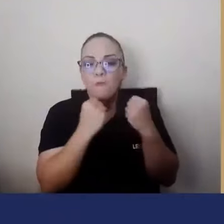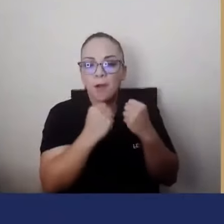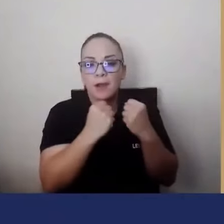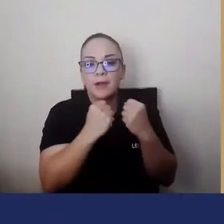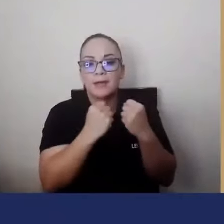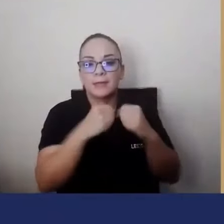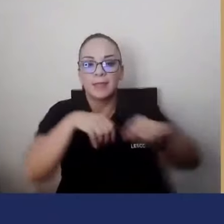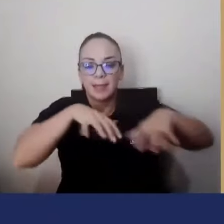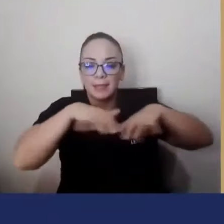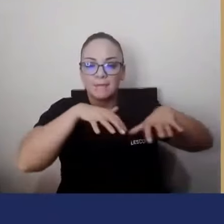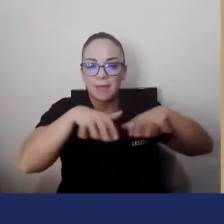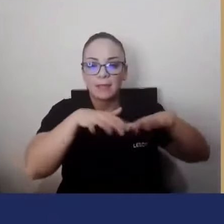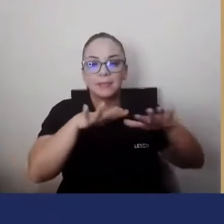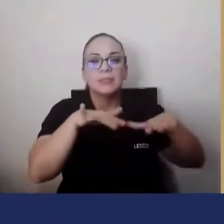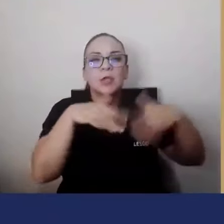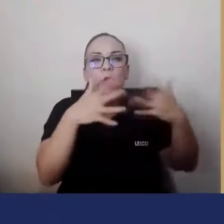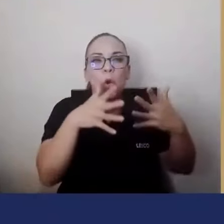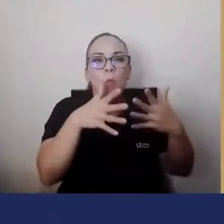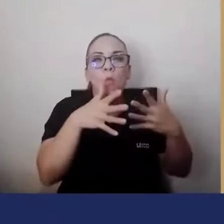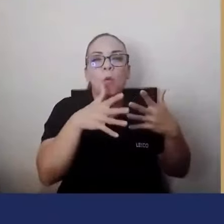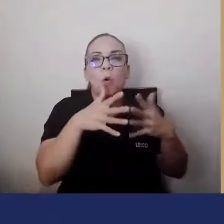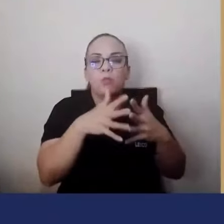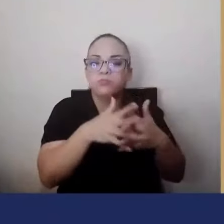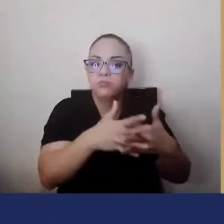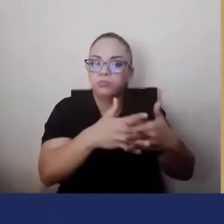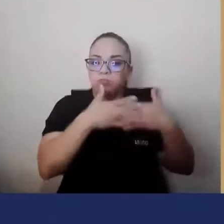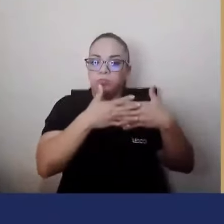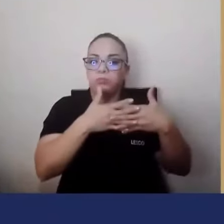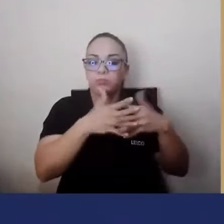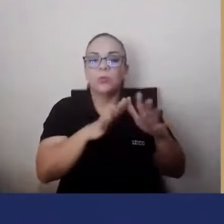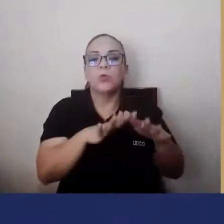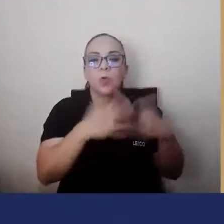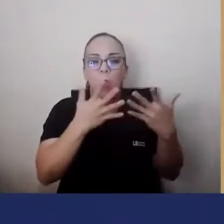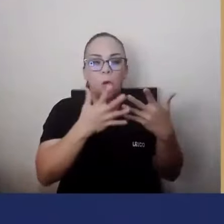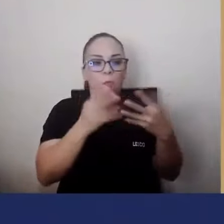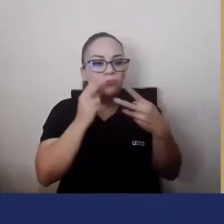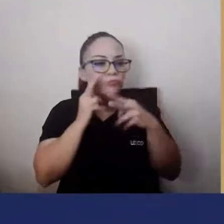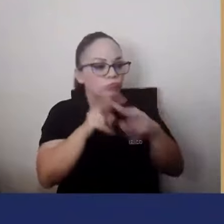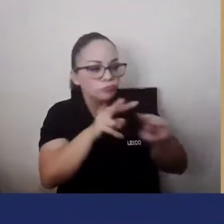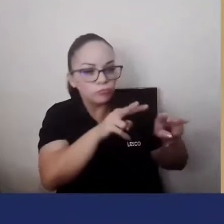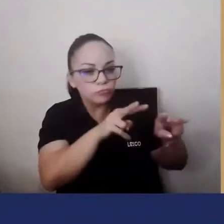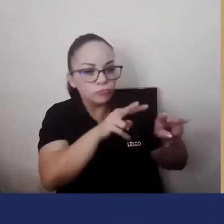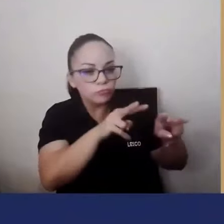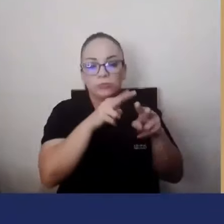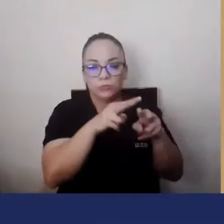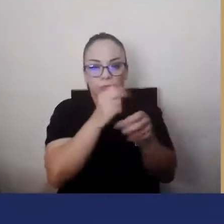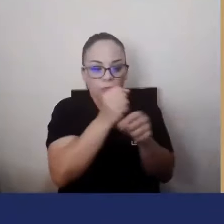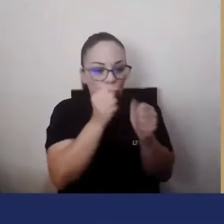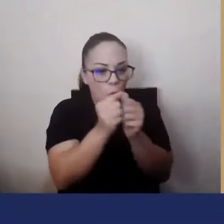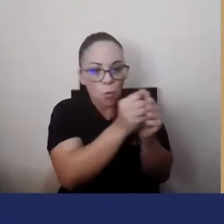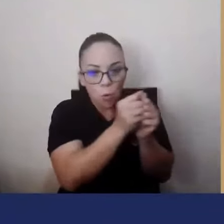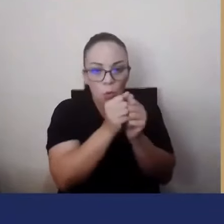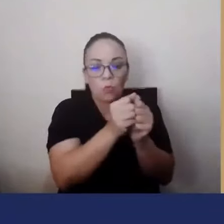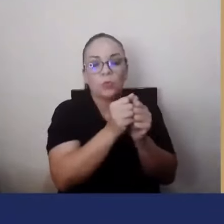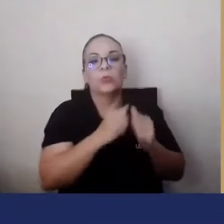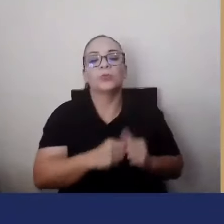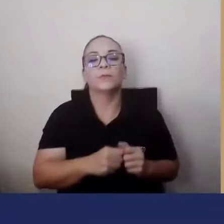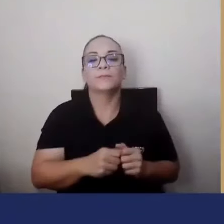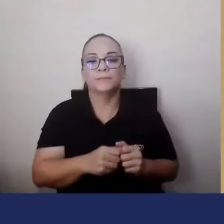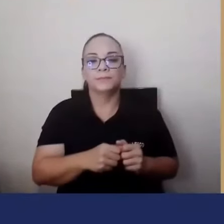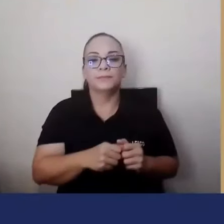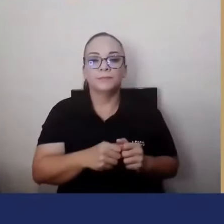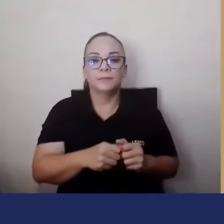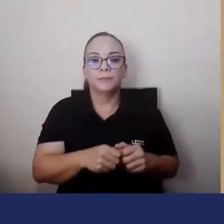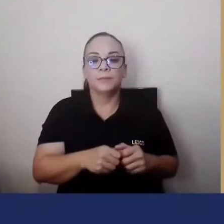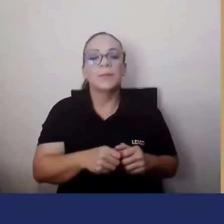de contención, con actividades de vigilancia, con operaciones conjuntas, atacar esos